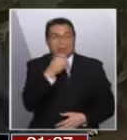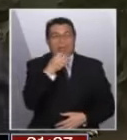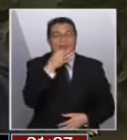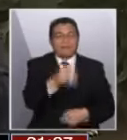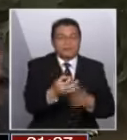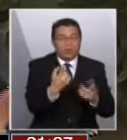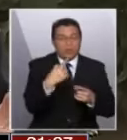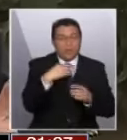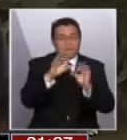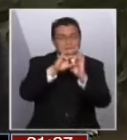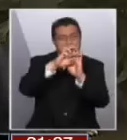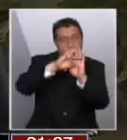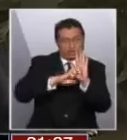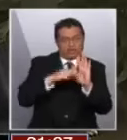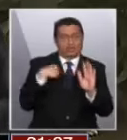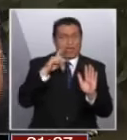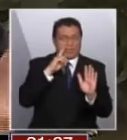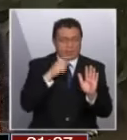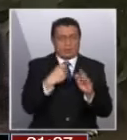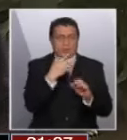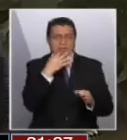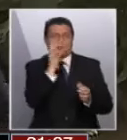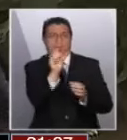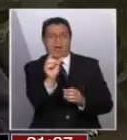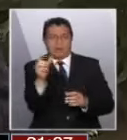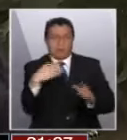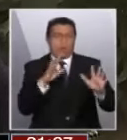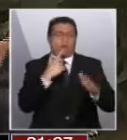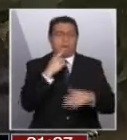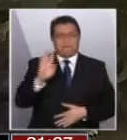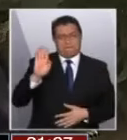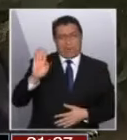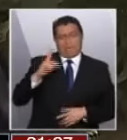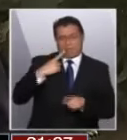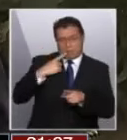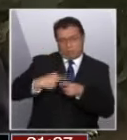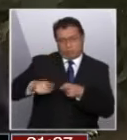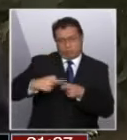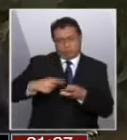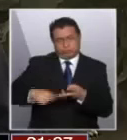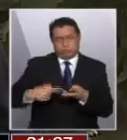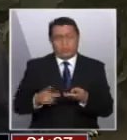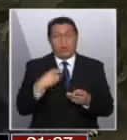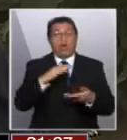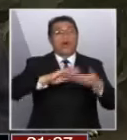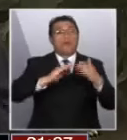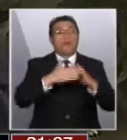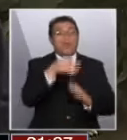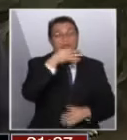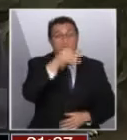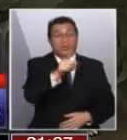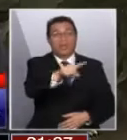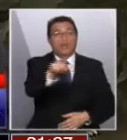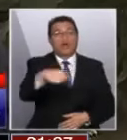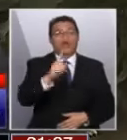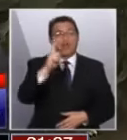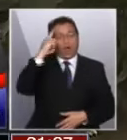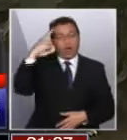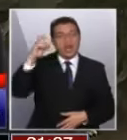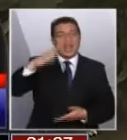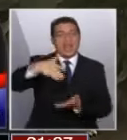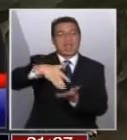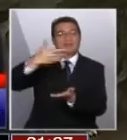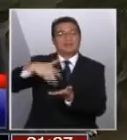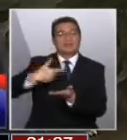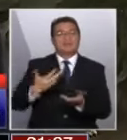nada con tener un proyecto y ofrecer muchas cosas o comprometerme a muchas cosas con la comunidad Si la gente no me cree y